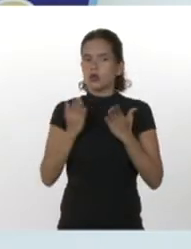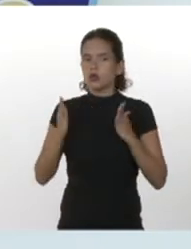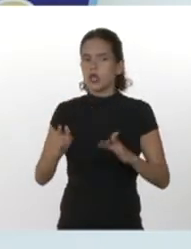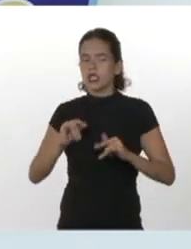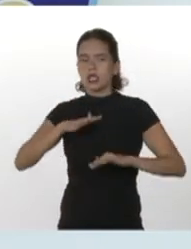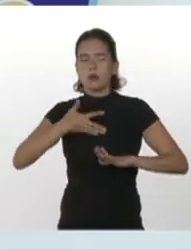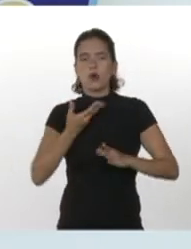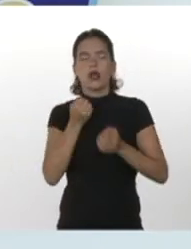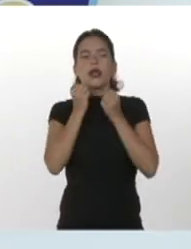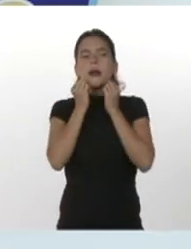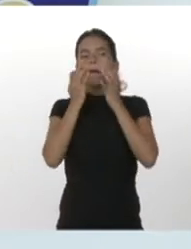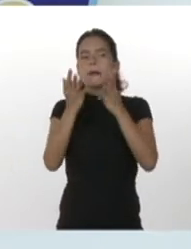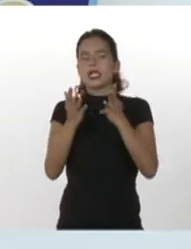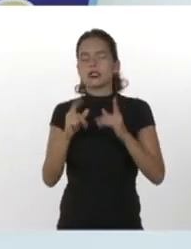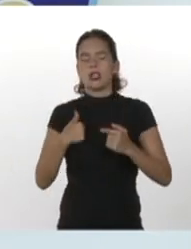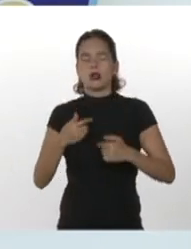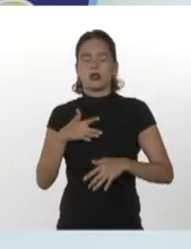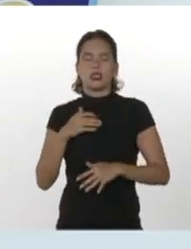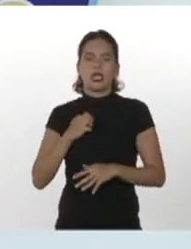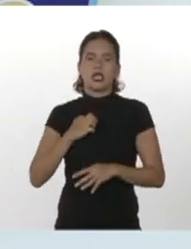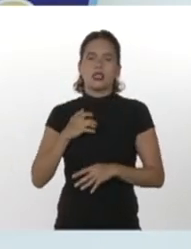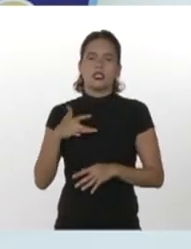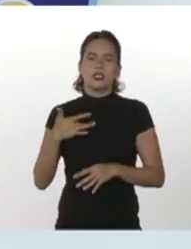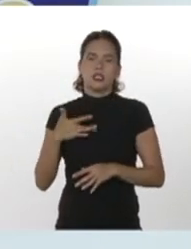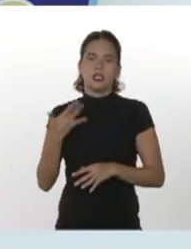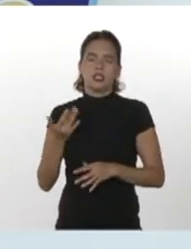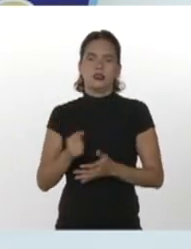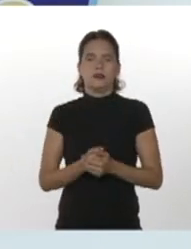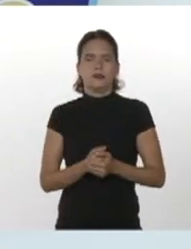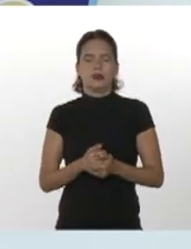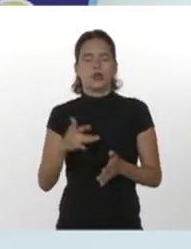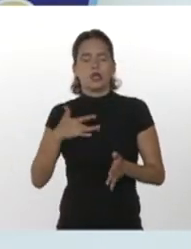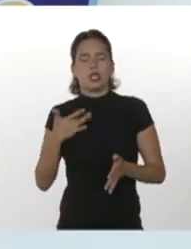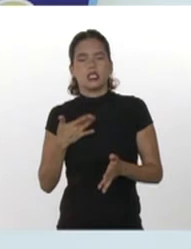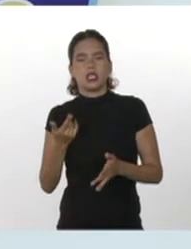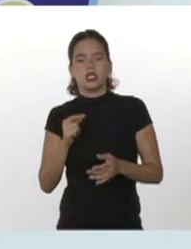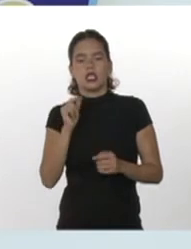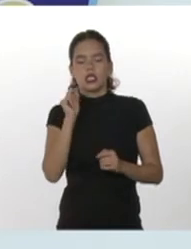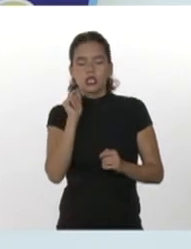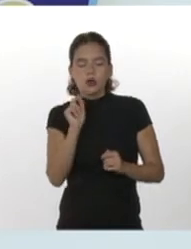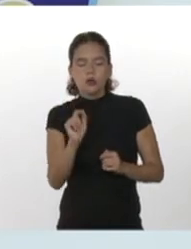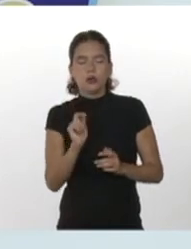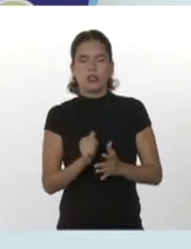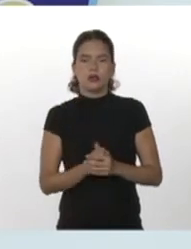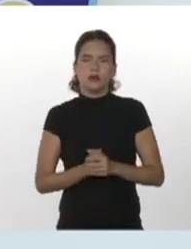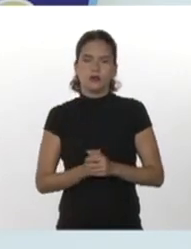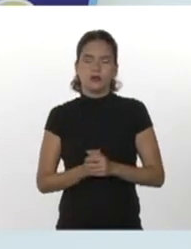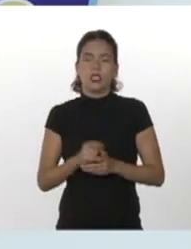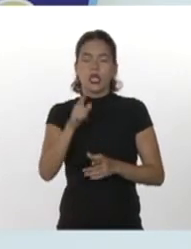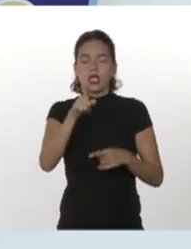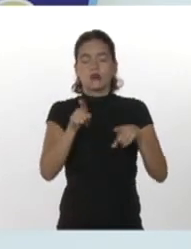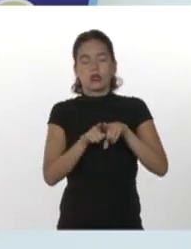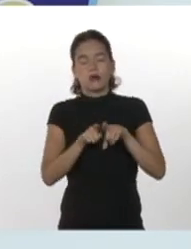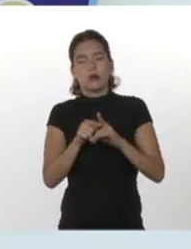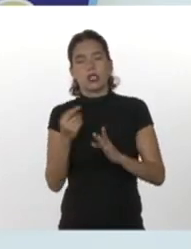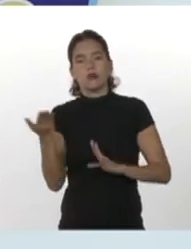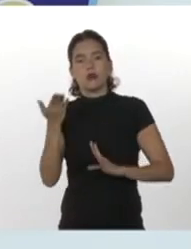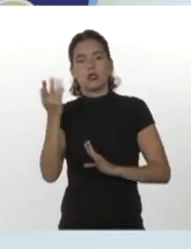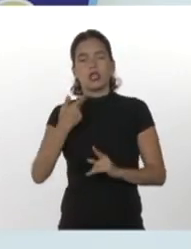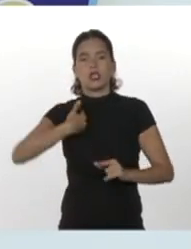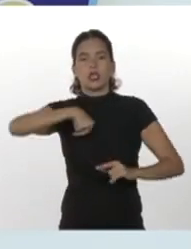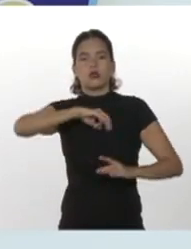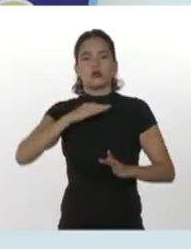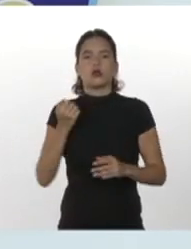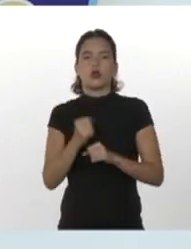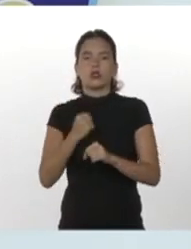pueda expresar lo que está sintiendo, lo que siente ante una determinada situación. Eso también es importante que nosotros